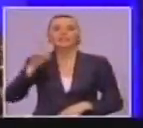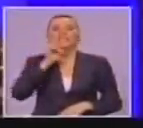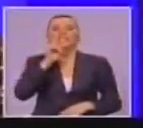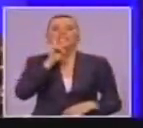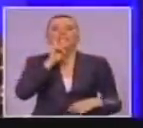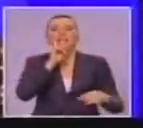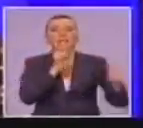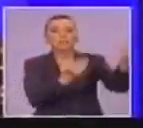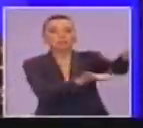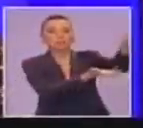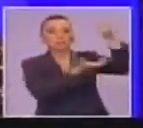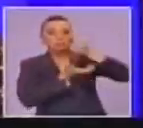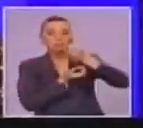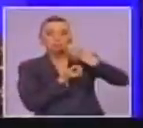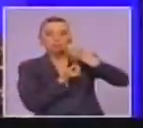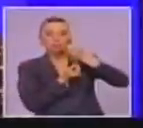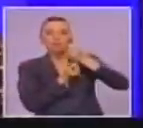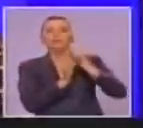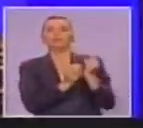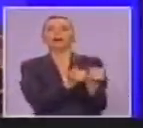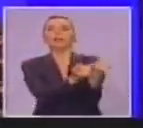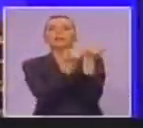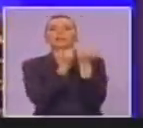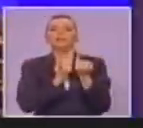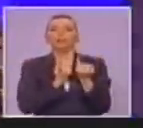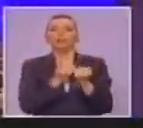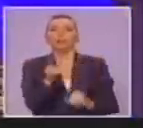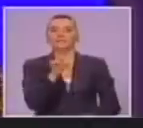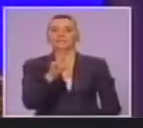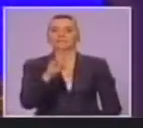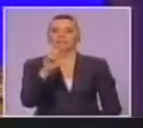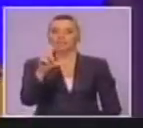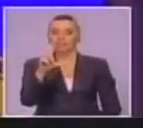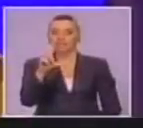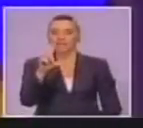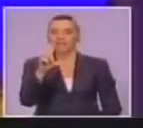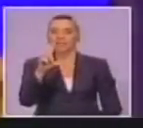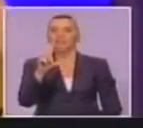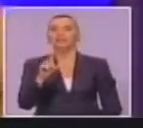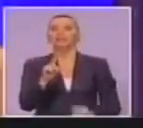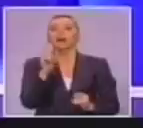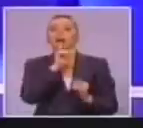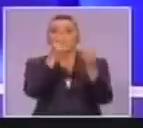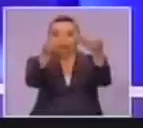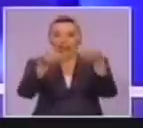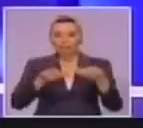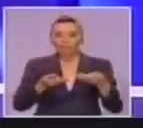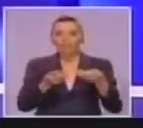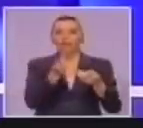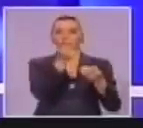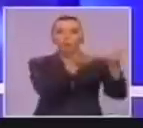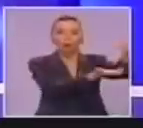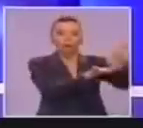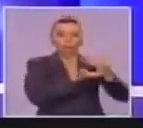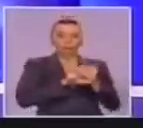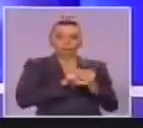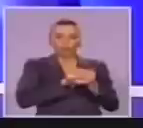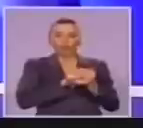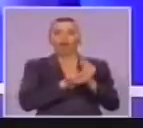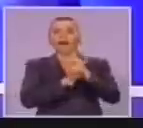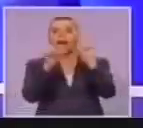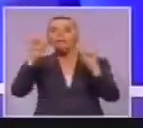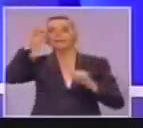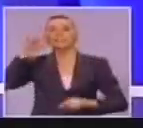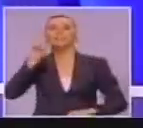quiénes colocaron recursos. Uno recibe información, el CERVEL da la información al final de cuántos recursos entraron, pero jamás se